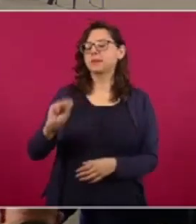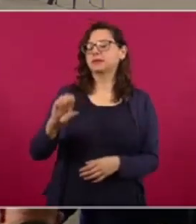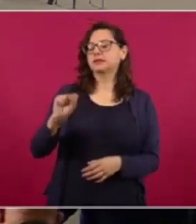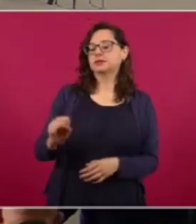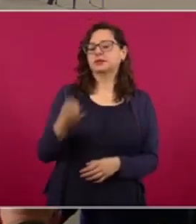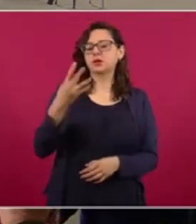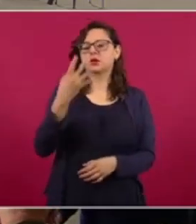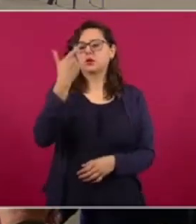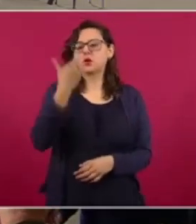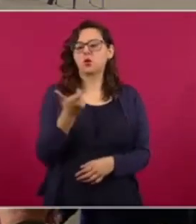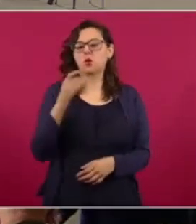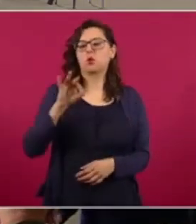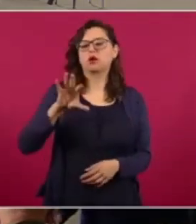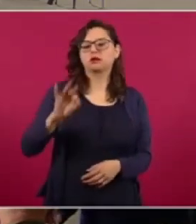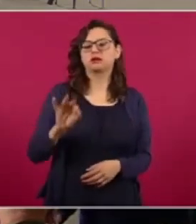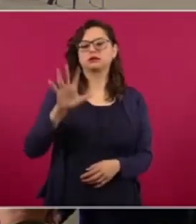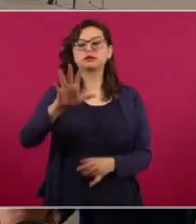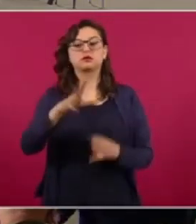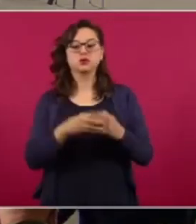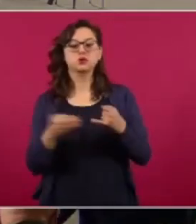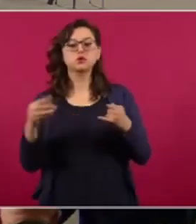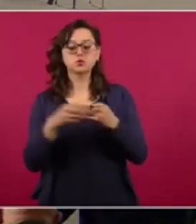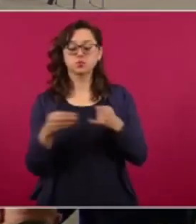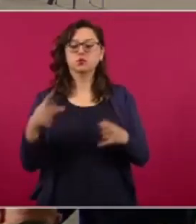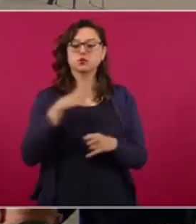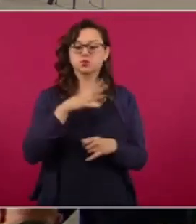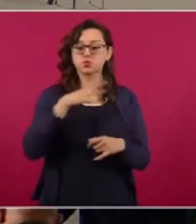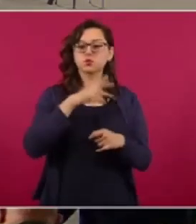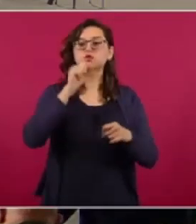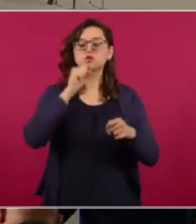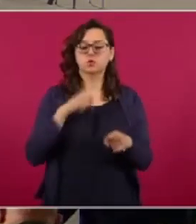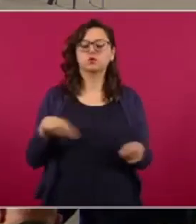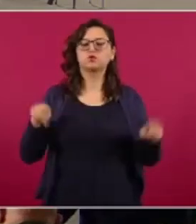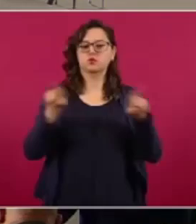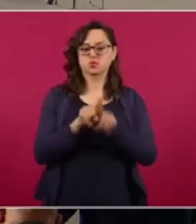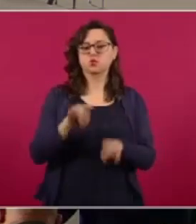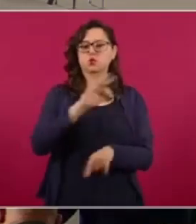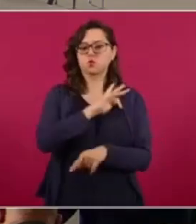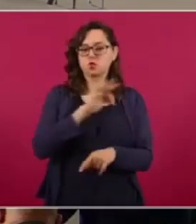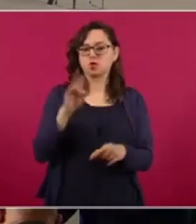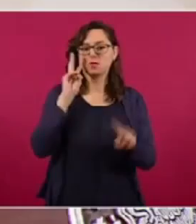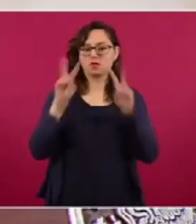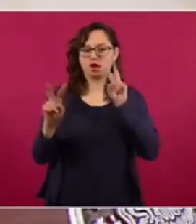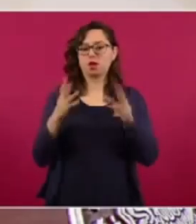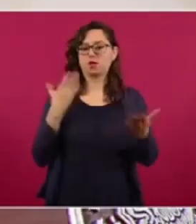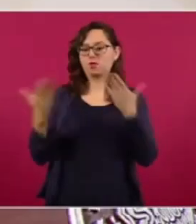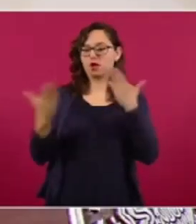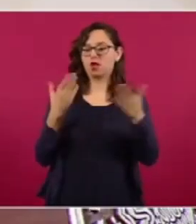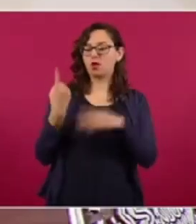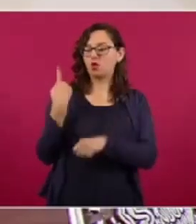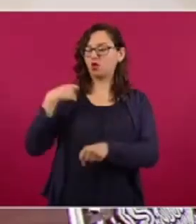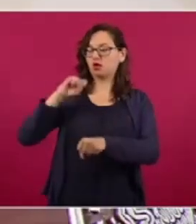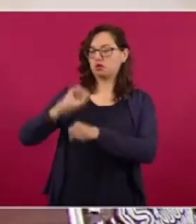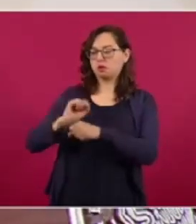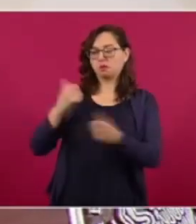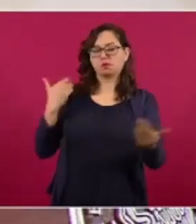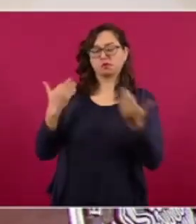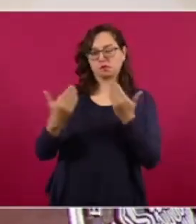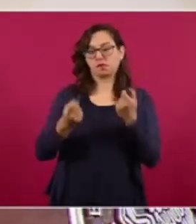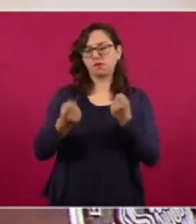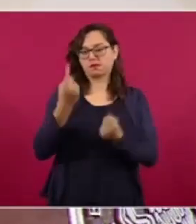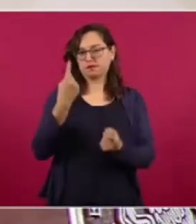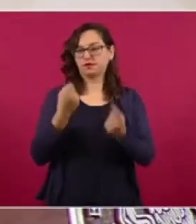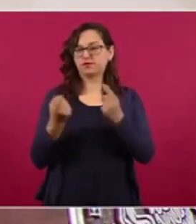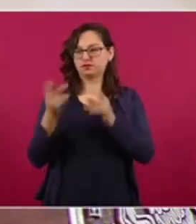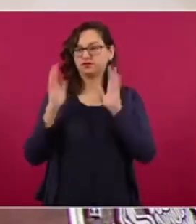1,064 pesos con 45 centavos, y también aquí notamos una baja de algunos pesos